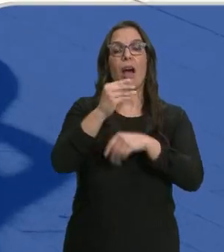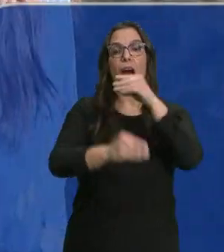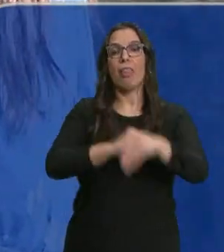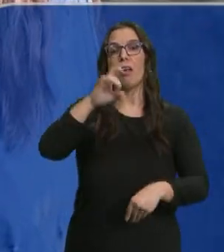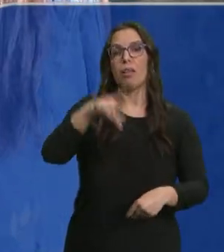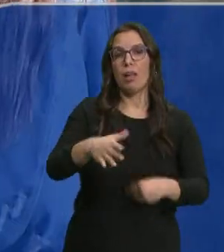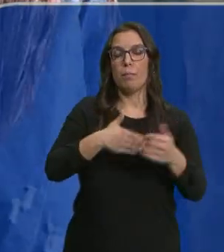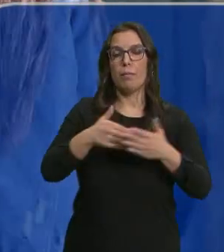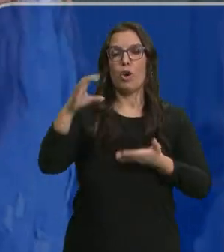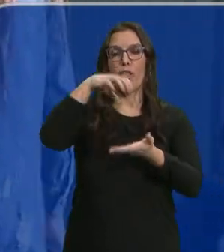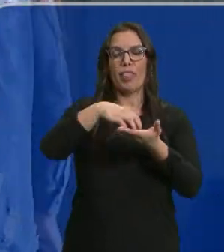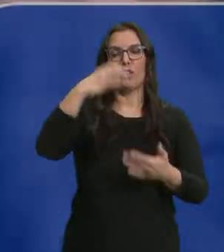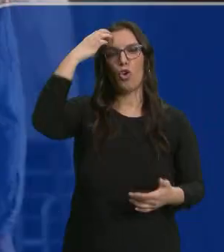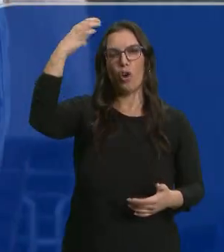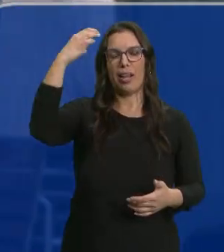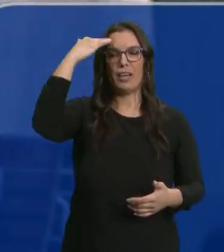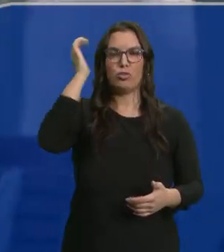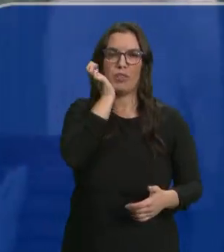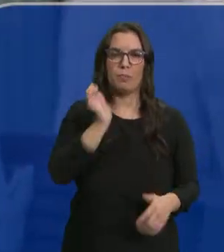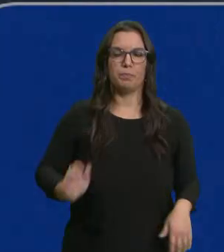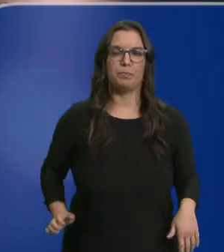por el Centro Reina Sofía.